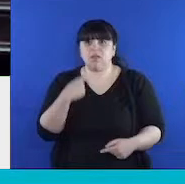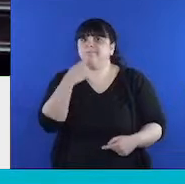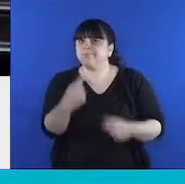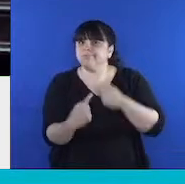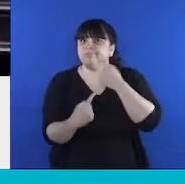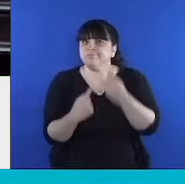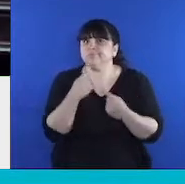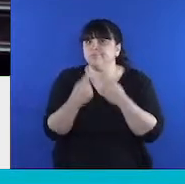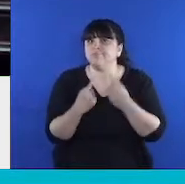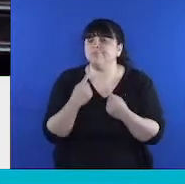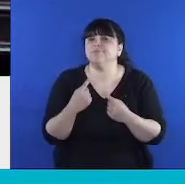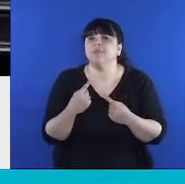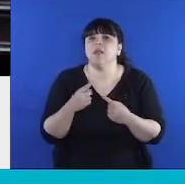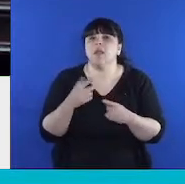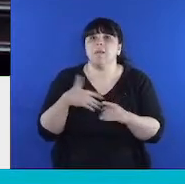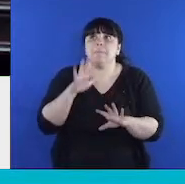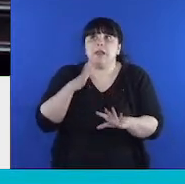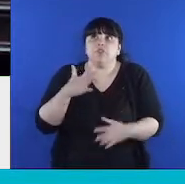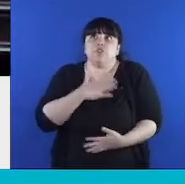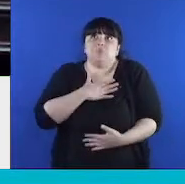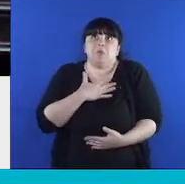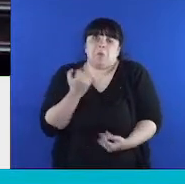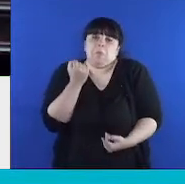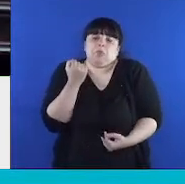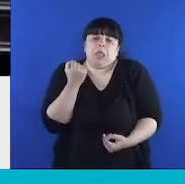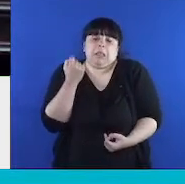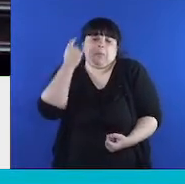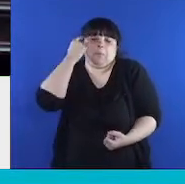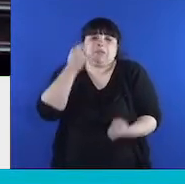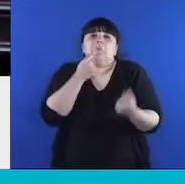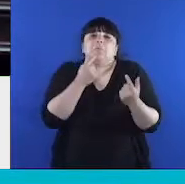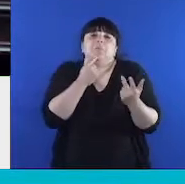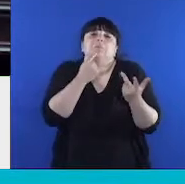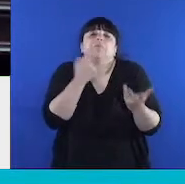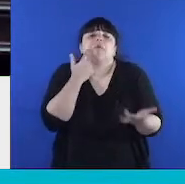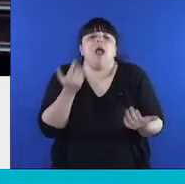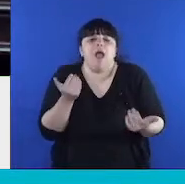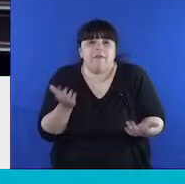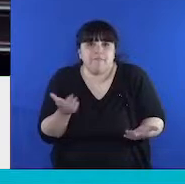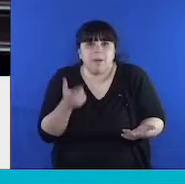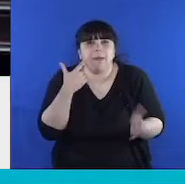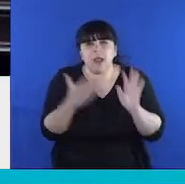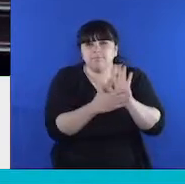considerábamos más importantes, que justificaran la necesidad de la creación de una sociedad anónima.